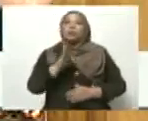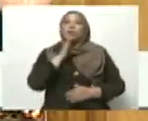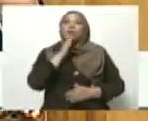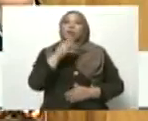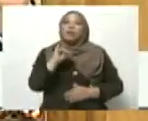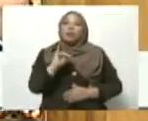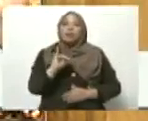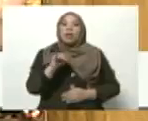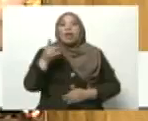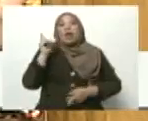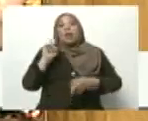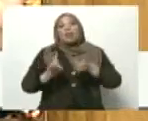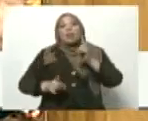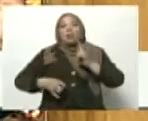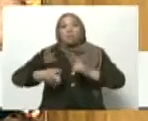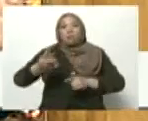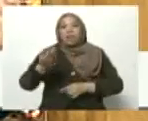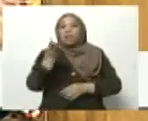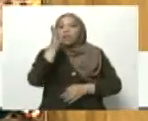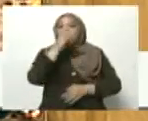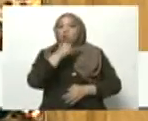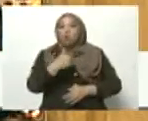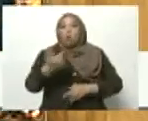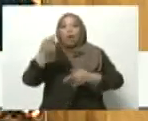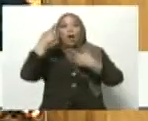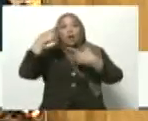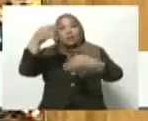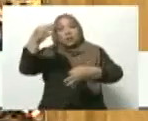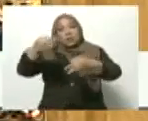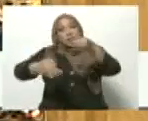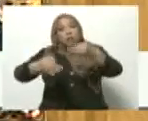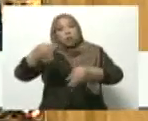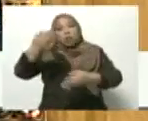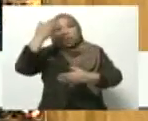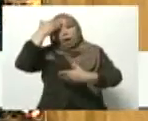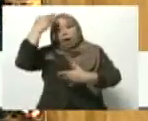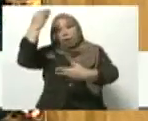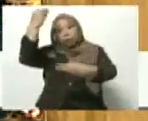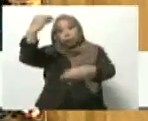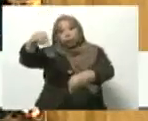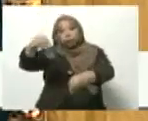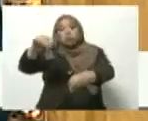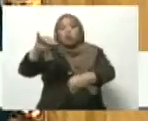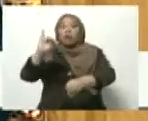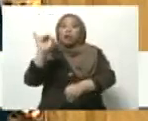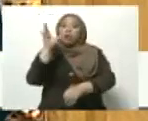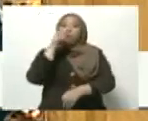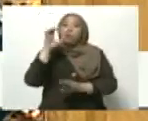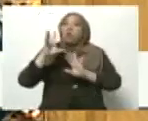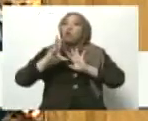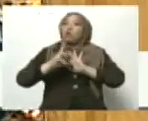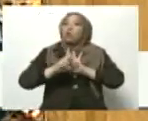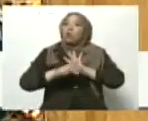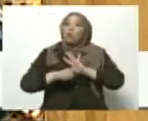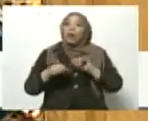tiene dudas acerca de si el gobierno legítimo de Venezuela es Guaidó o es el presidente Maduro. Nos robaron los